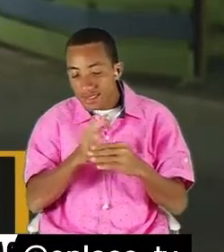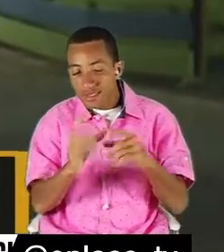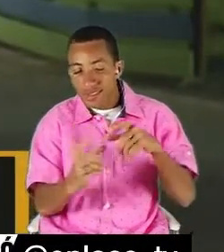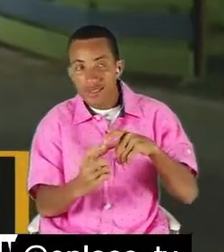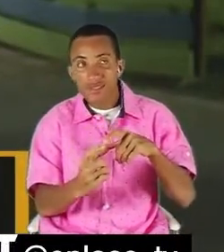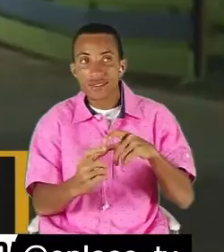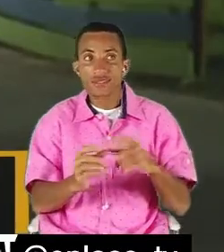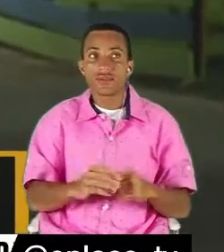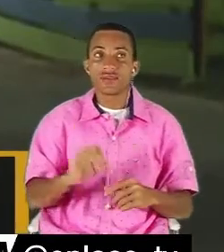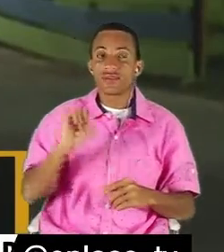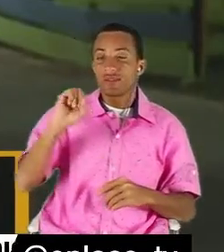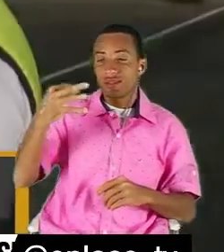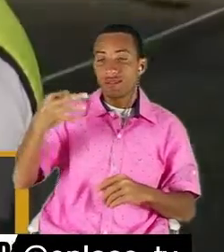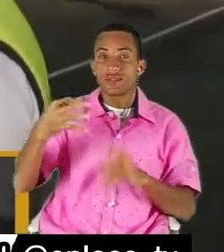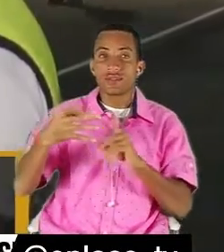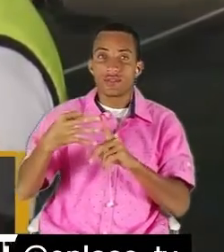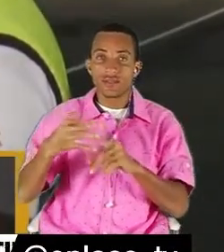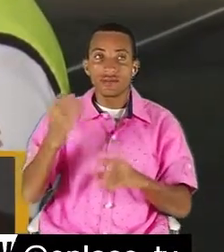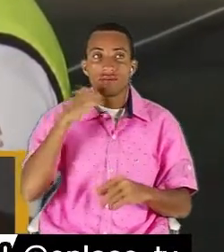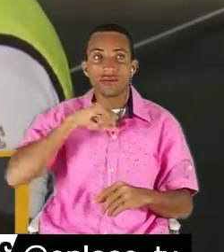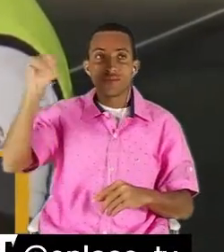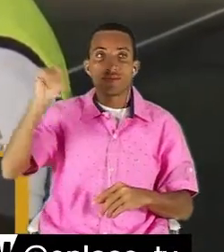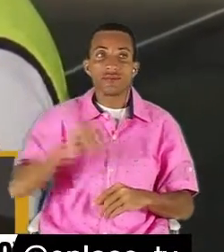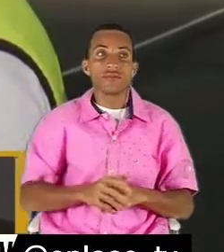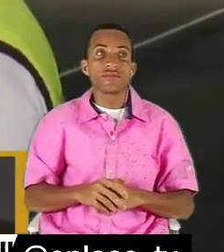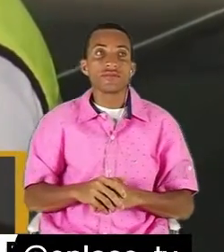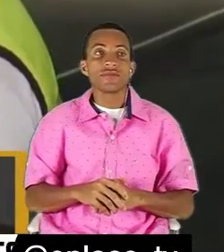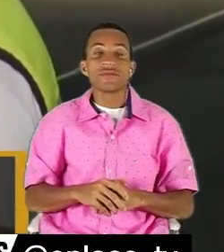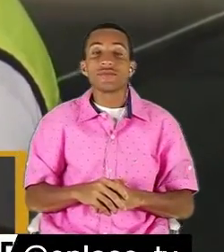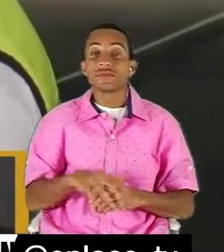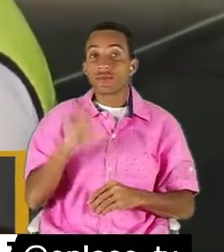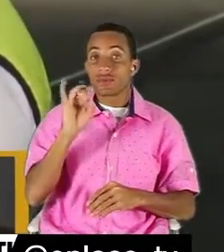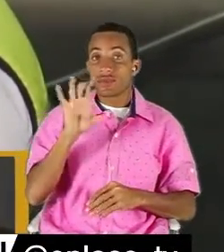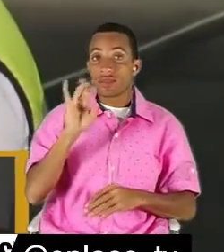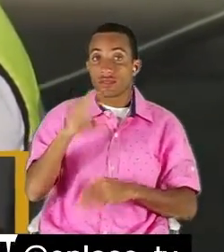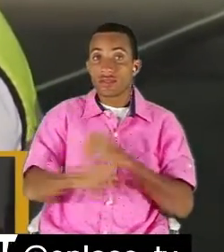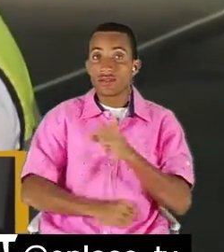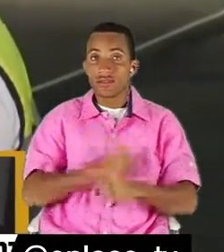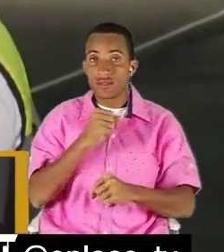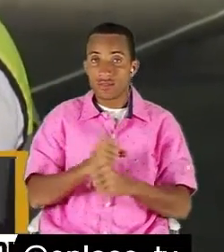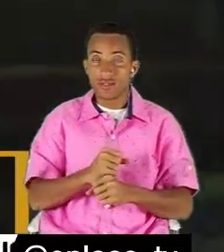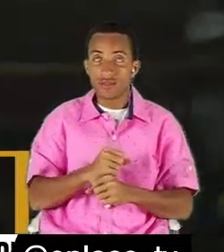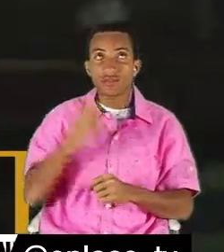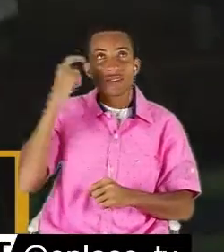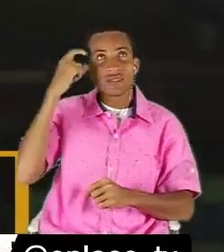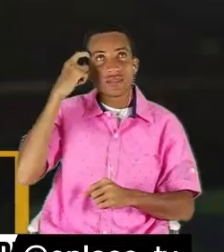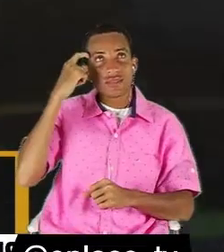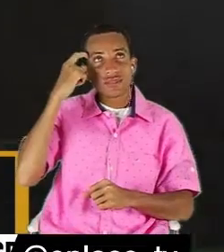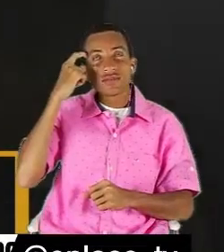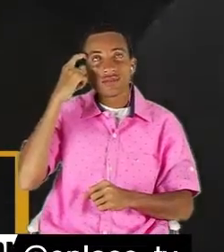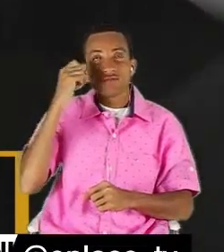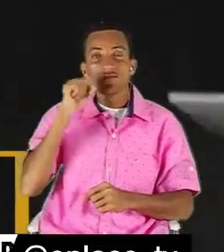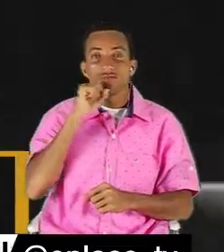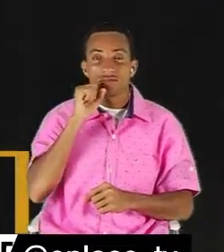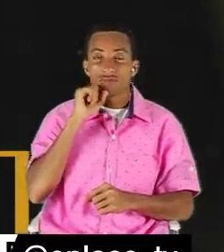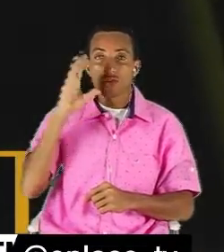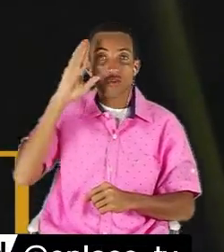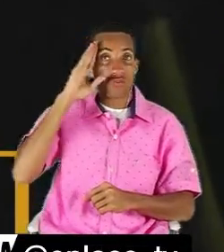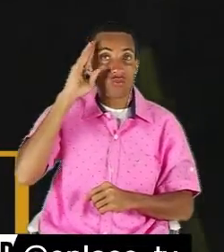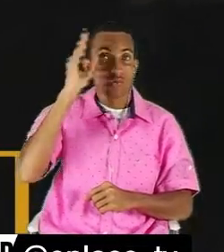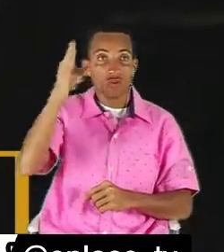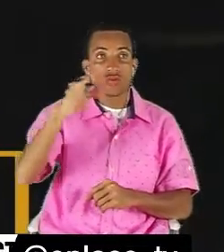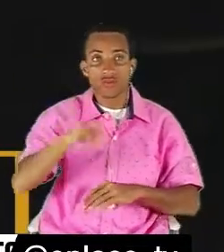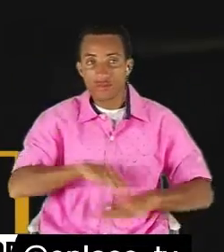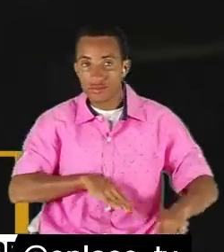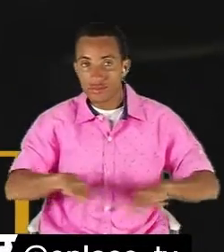lastimosamente quedé tercera, pero fue un triunfo. Esta patinadora de 15 años de edad hace soñar a los barranqueños con un excelente futuro para el